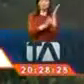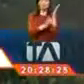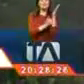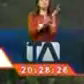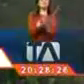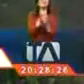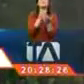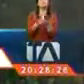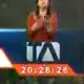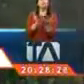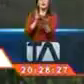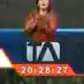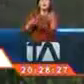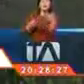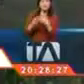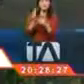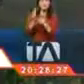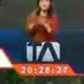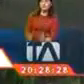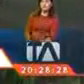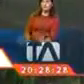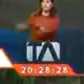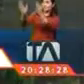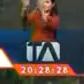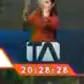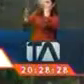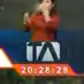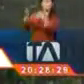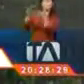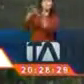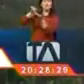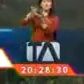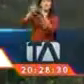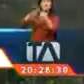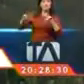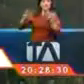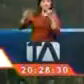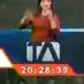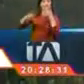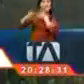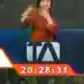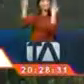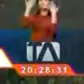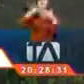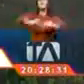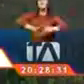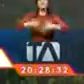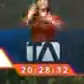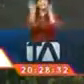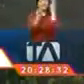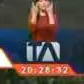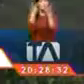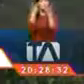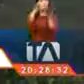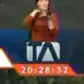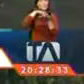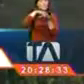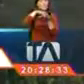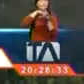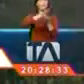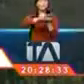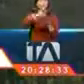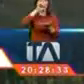previsto participar de la inauguración del edificio judicial de la ciudad del Tena y con ello terminaría justamente su visita a la provincia de